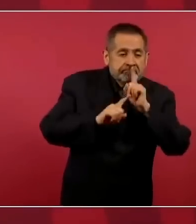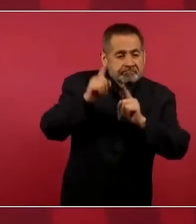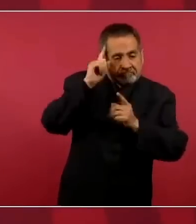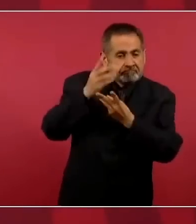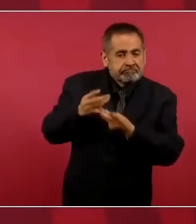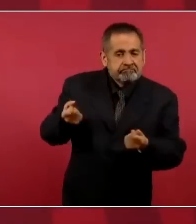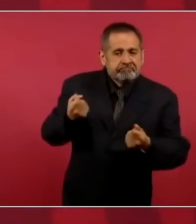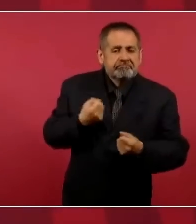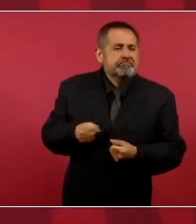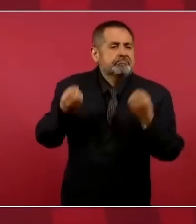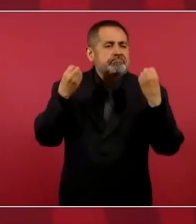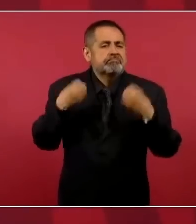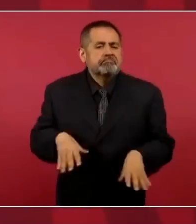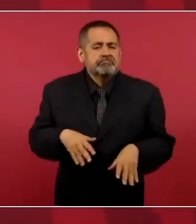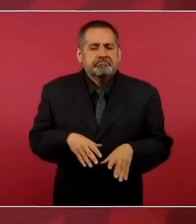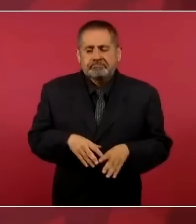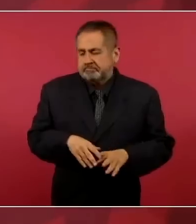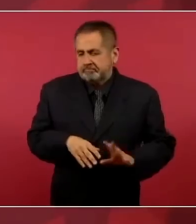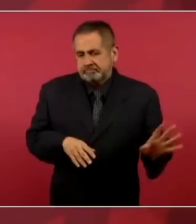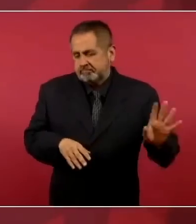Dejan de ser buenos escritores.